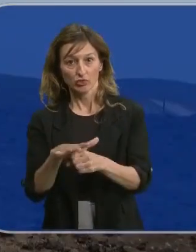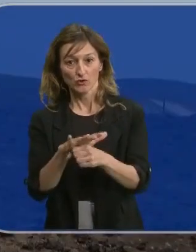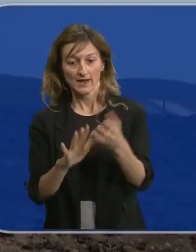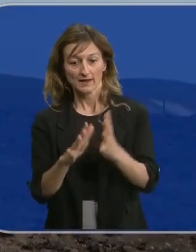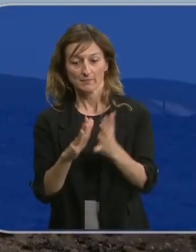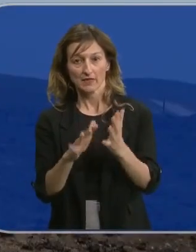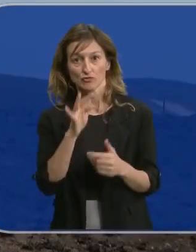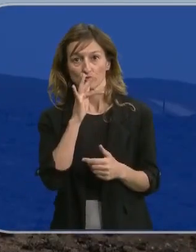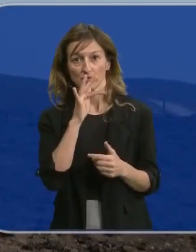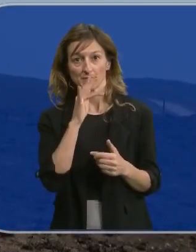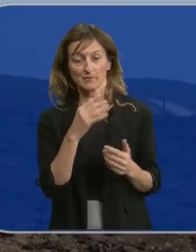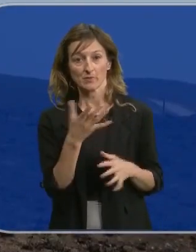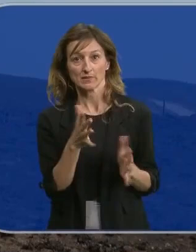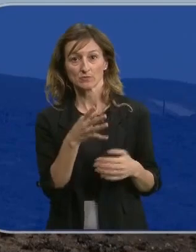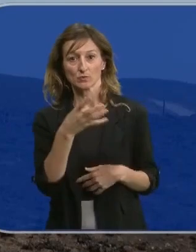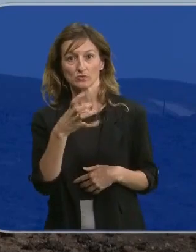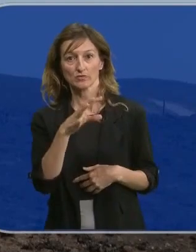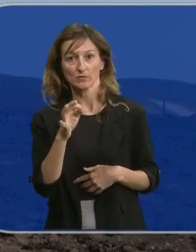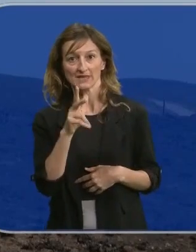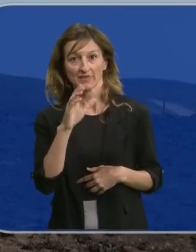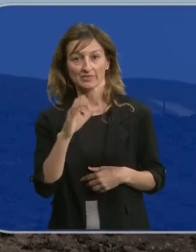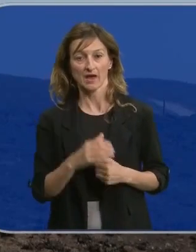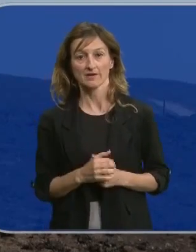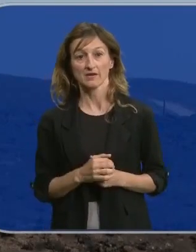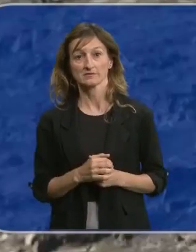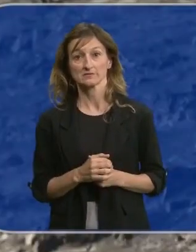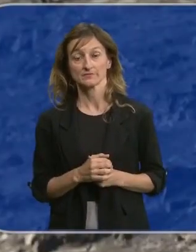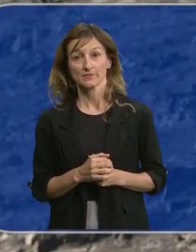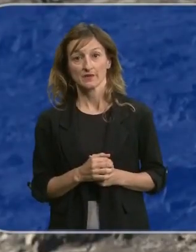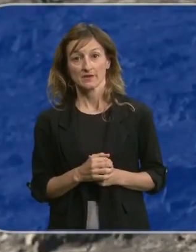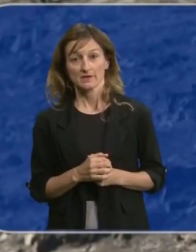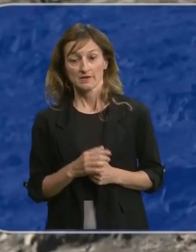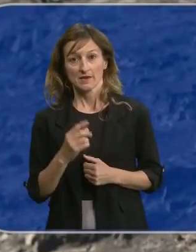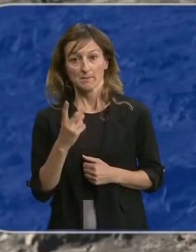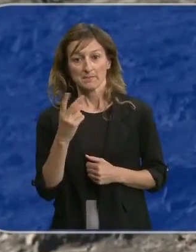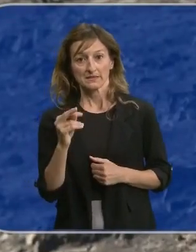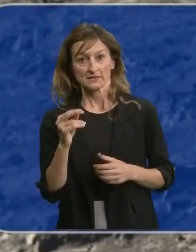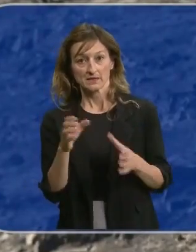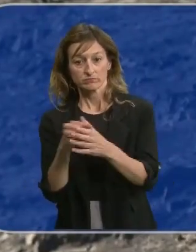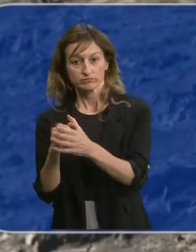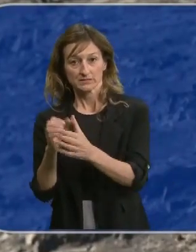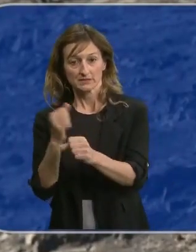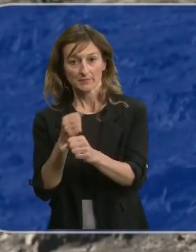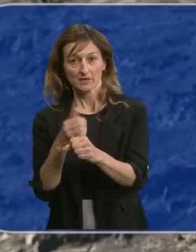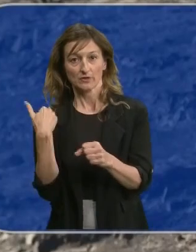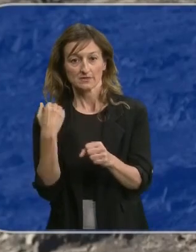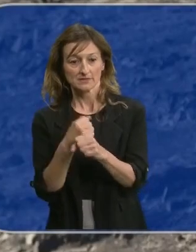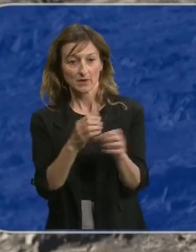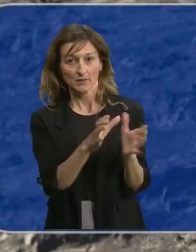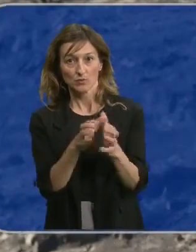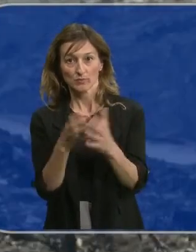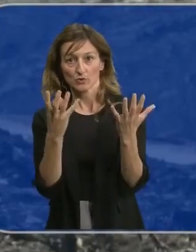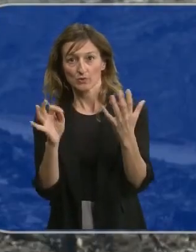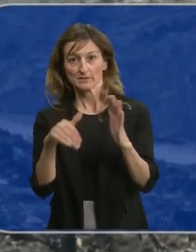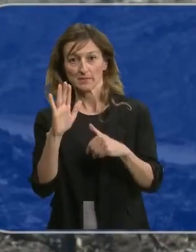terreno calcinado pero superaría las 450 hectáreas ahora quedan solamente una ventena de medios trabajando de los más de 90 que han llegado